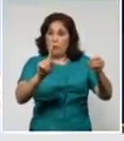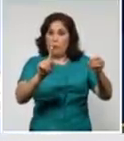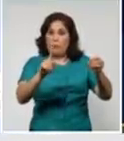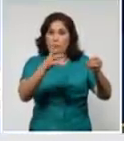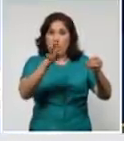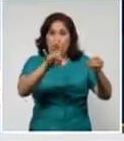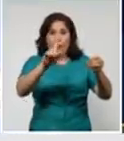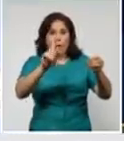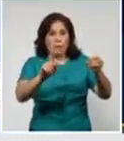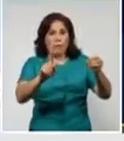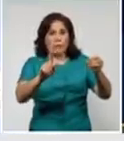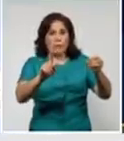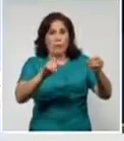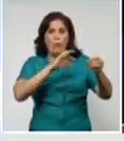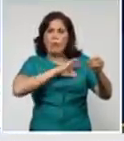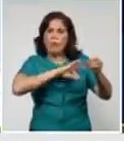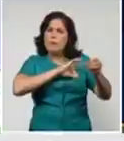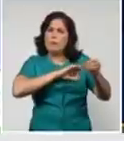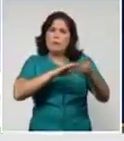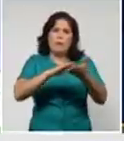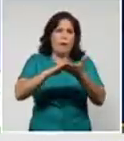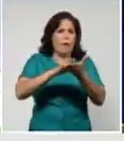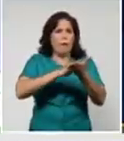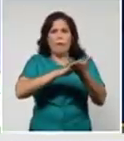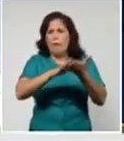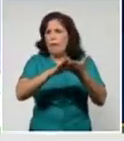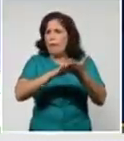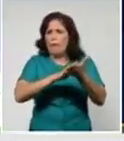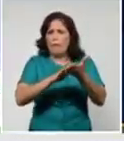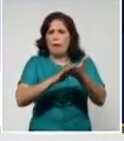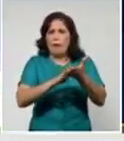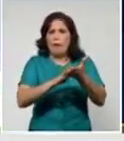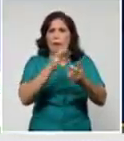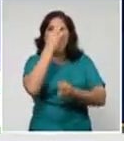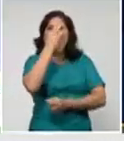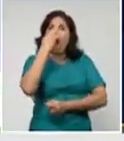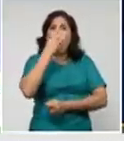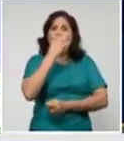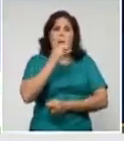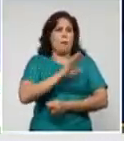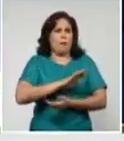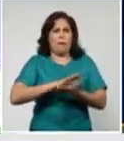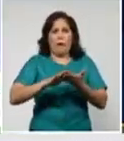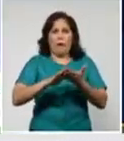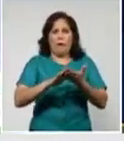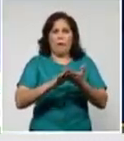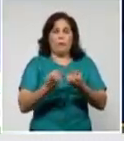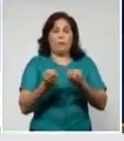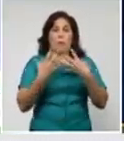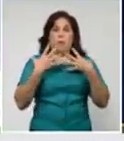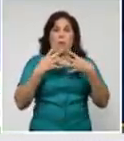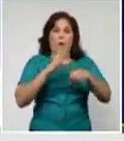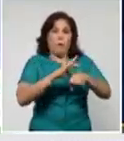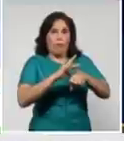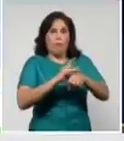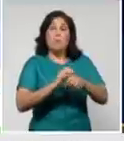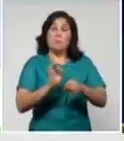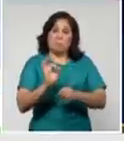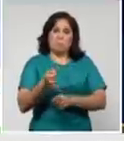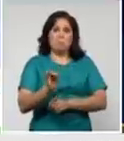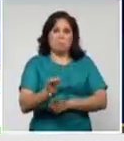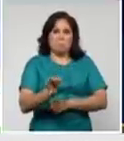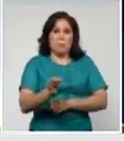68,3% fueron asintomáticos en el momento del diagnóstico. Y esto hace que en